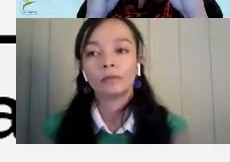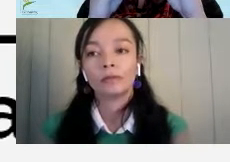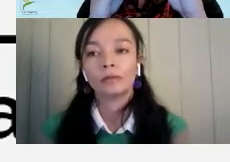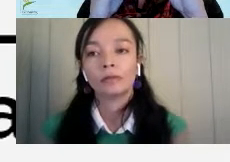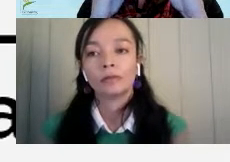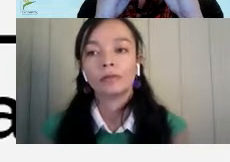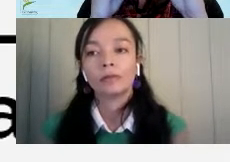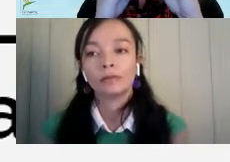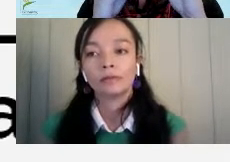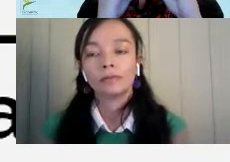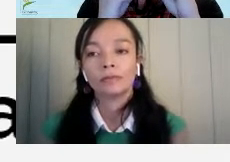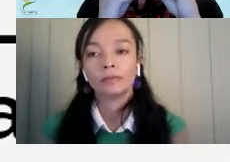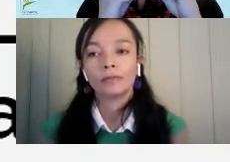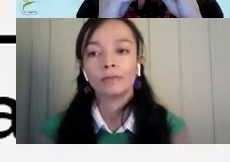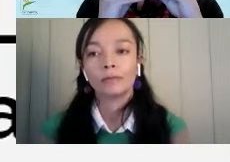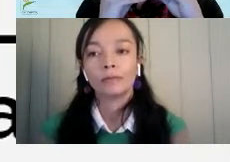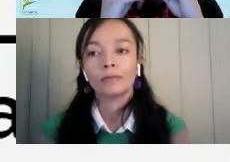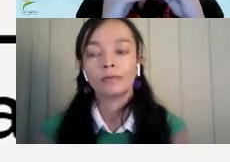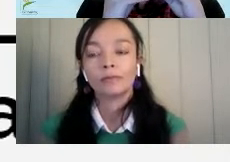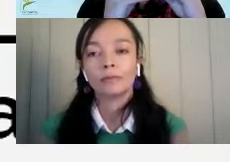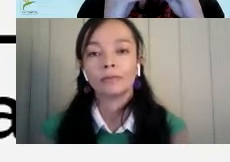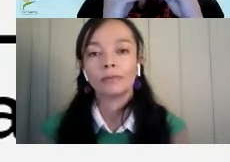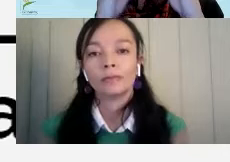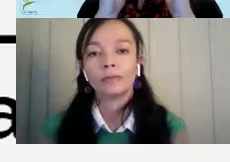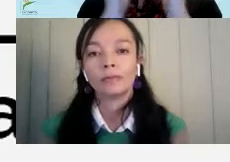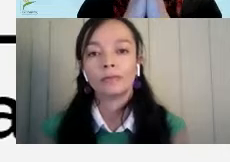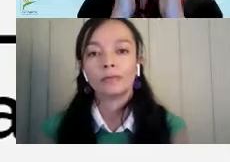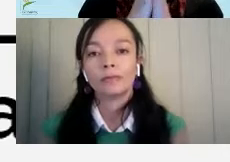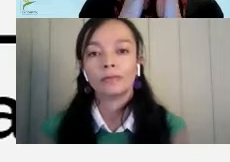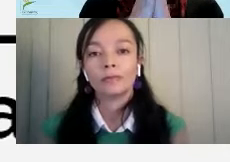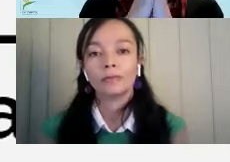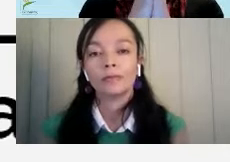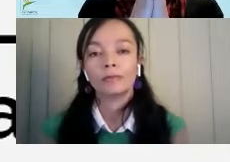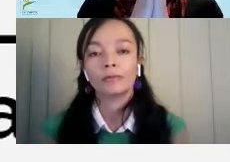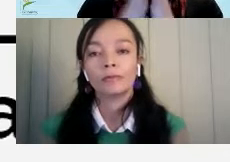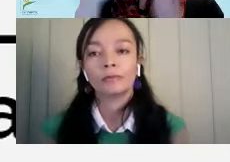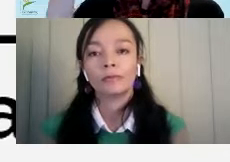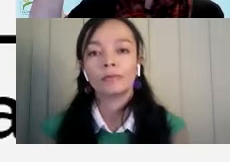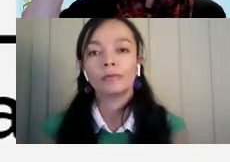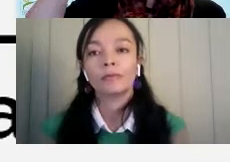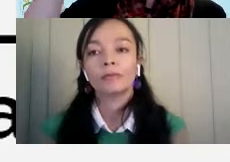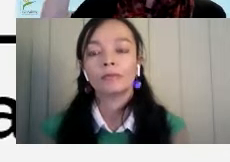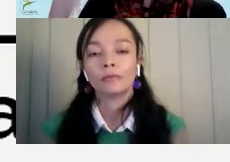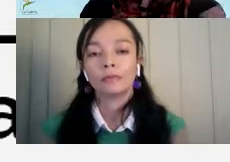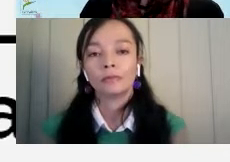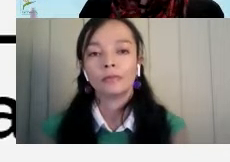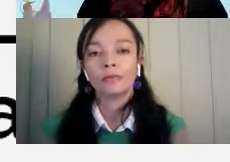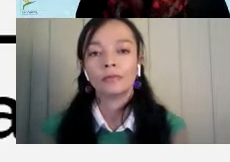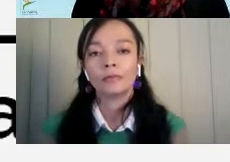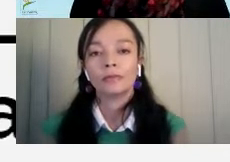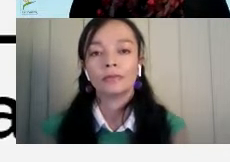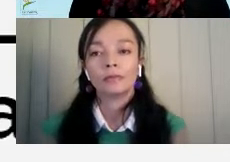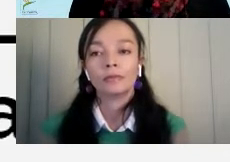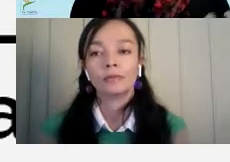y no puede hacerlo exactamente así. Pueden hacer más. O pueden hacer más. O